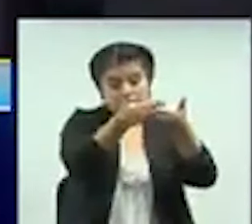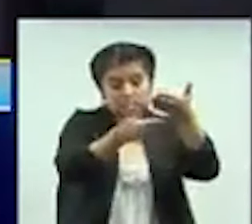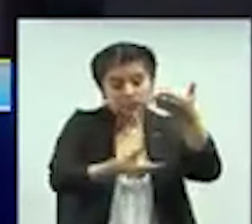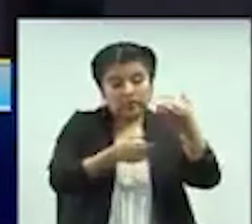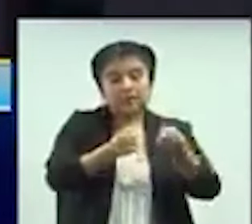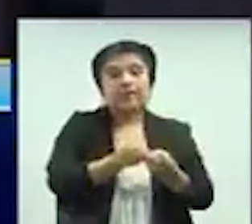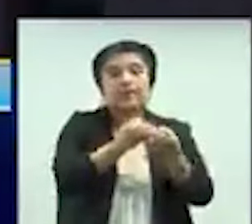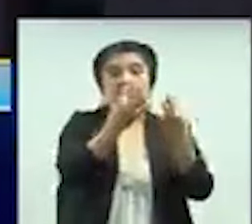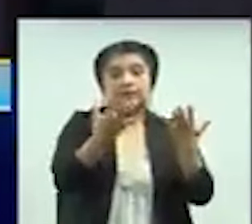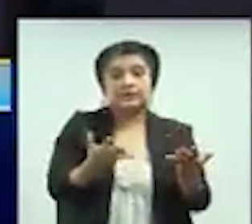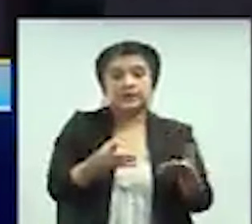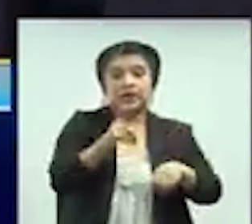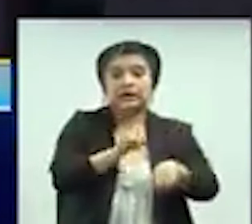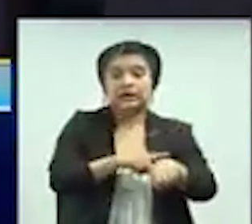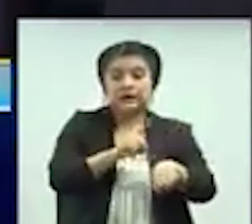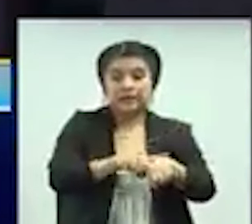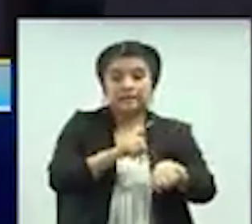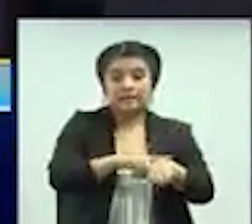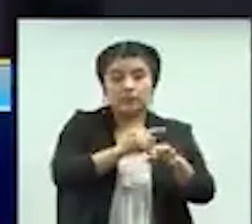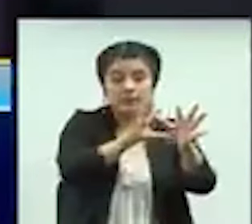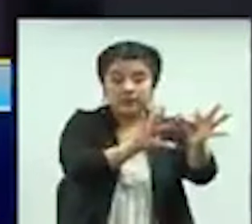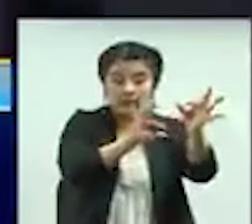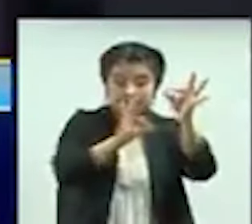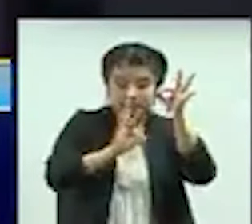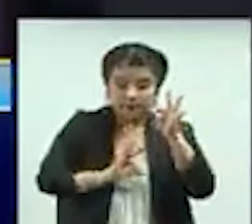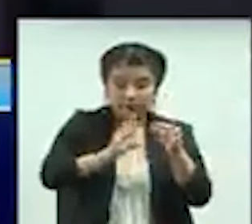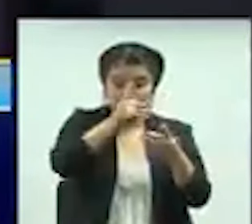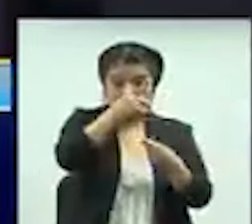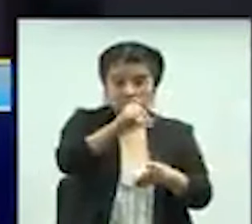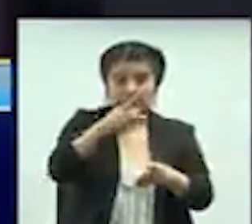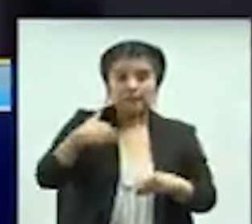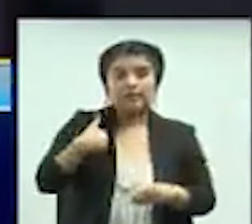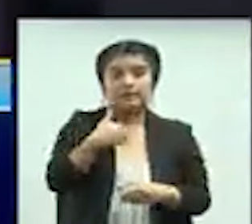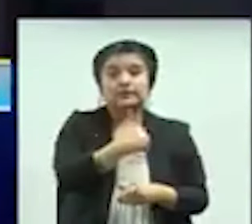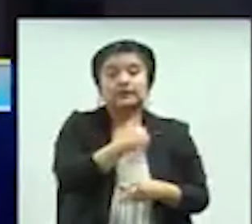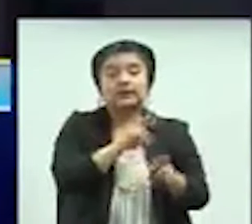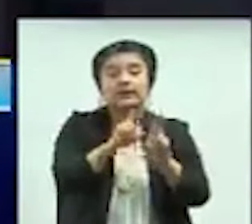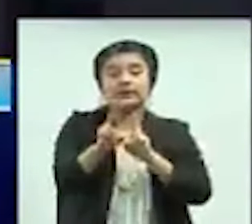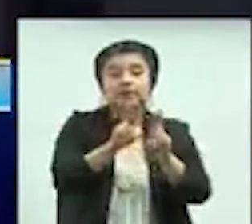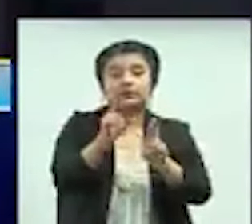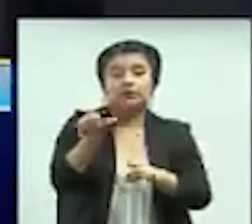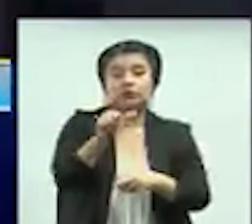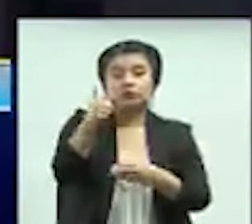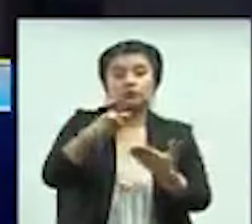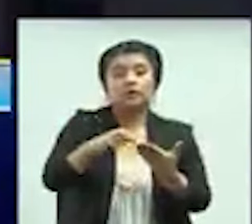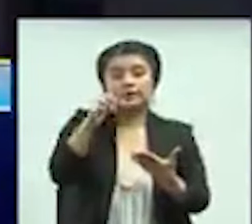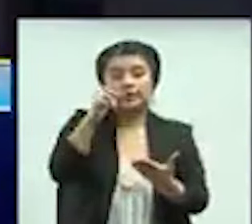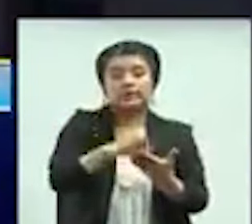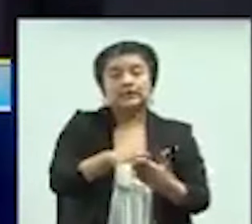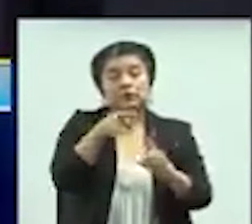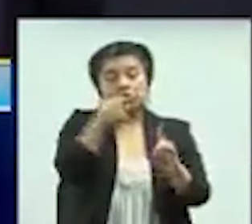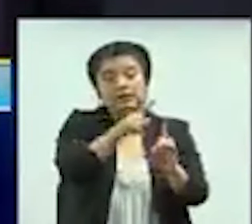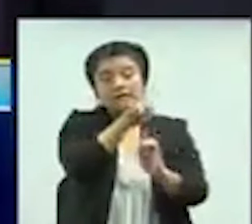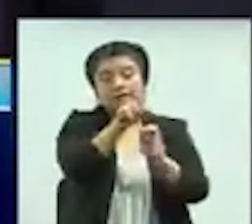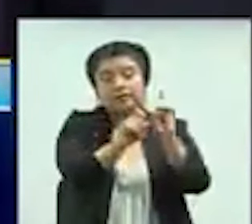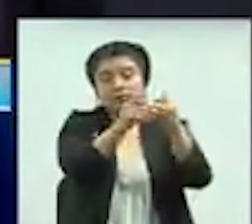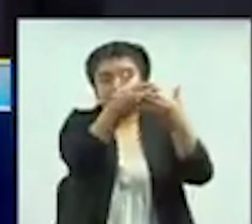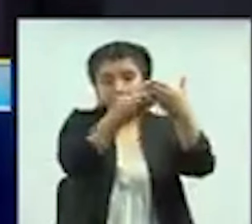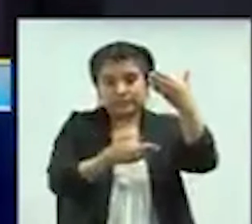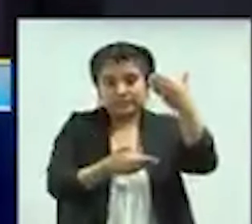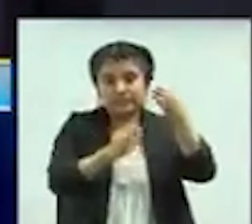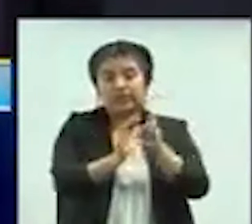fecha y hora de recepción en el Ministerio de Relaciones Exteriores de dichas preguntas básicas, siendo el